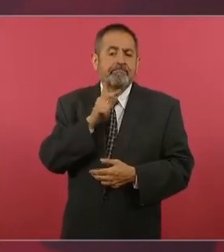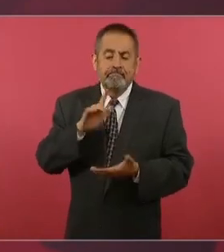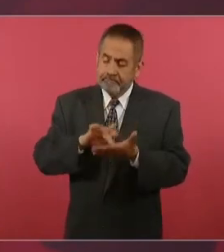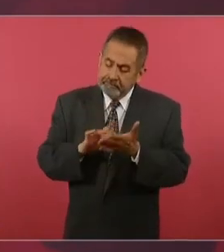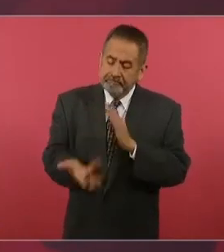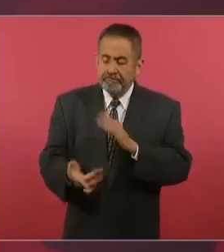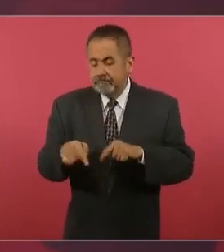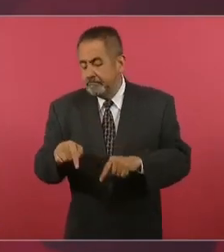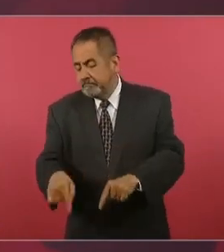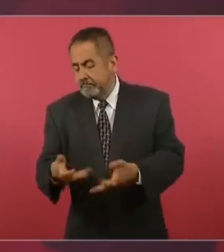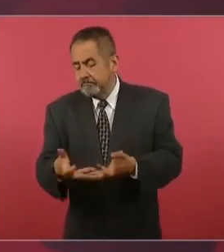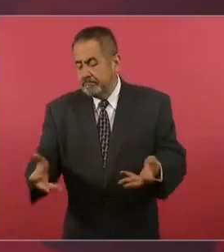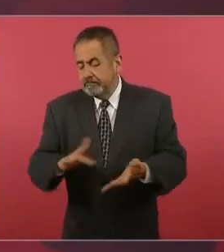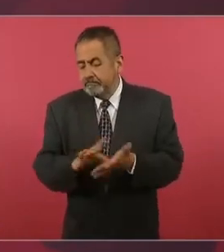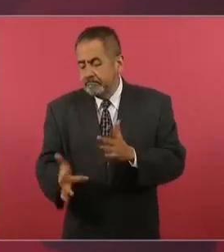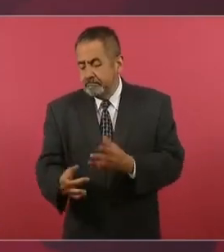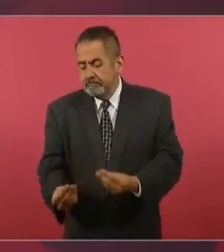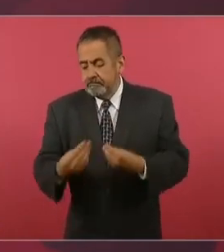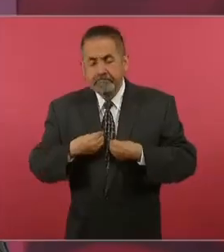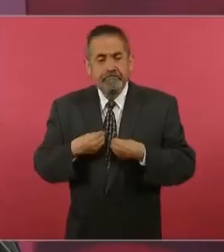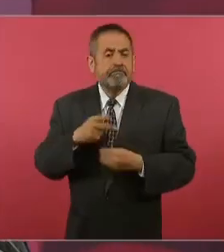gracias a la naturaleza.